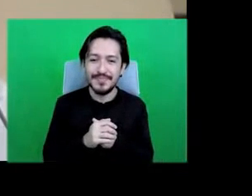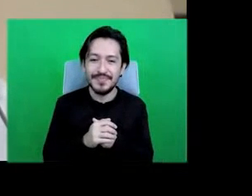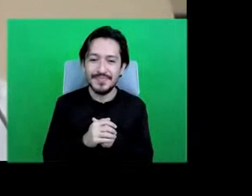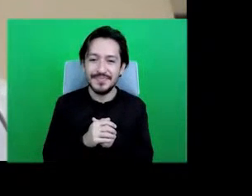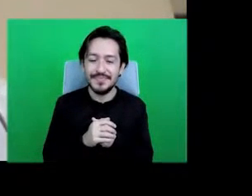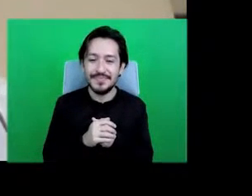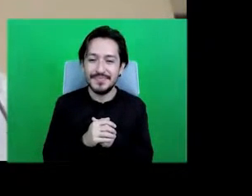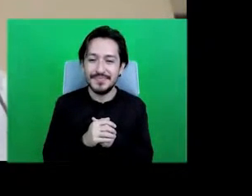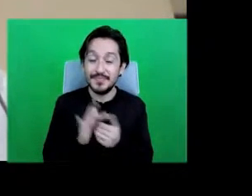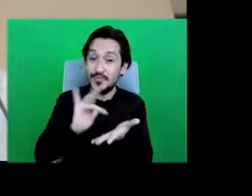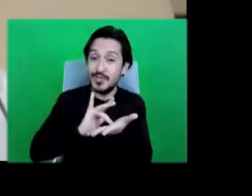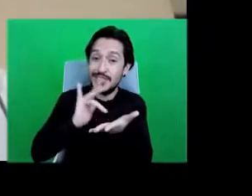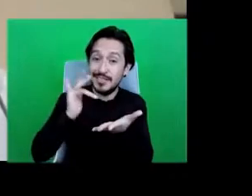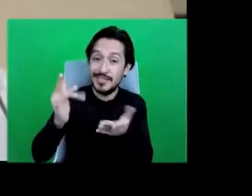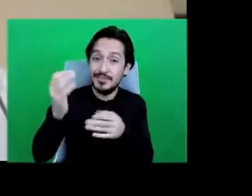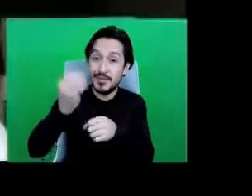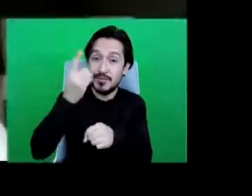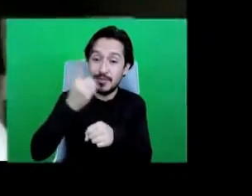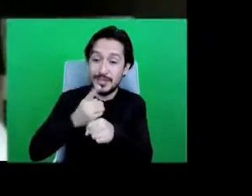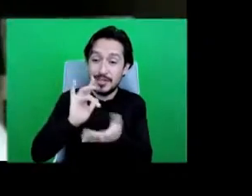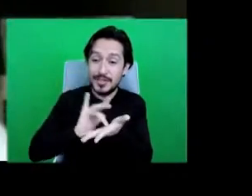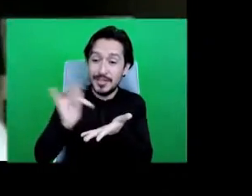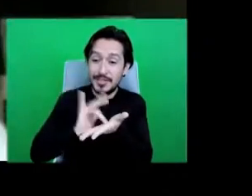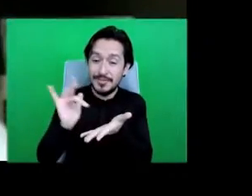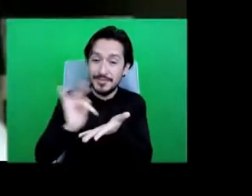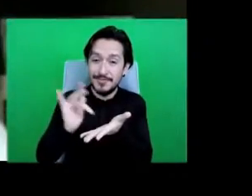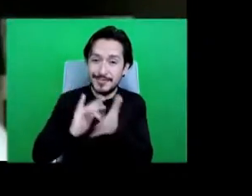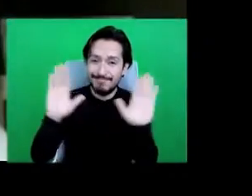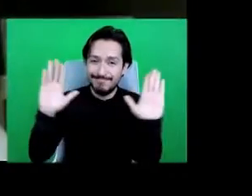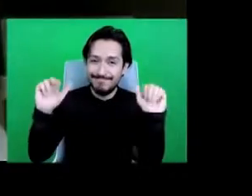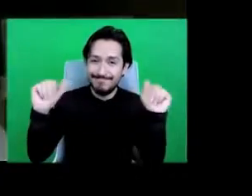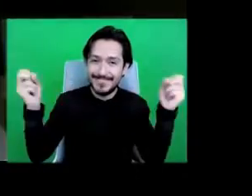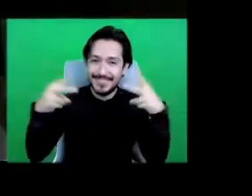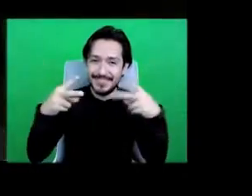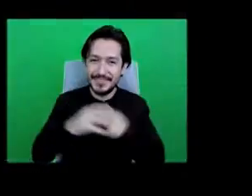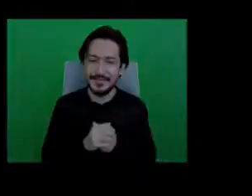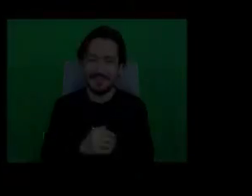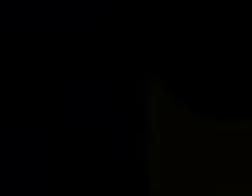Gracias por esta oportunidad, muchas gracias, hasta pronto.